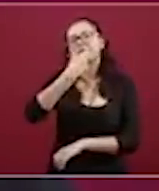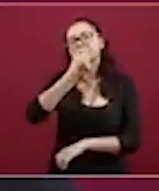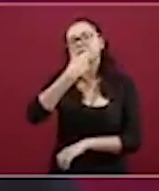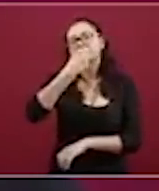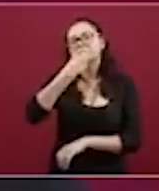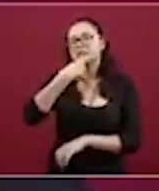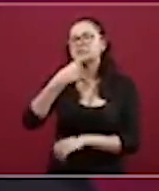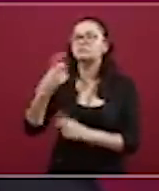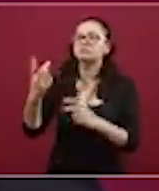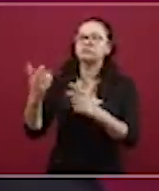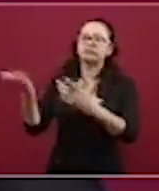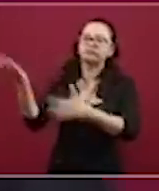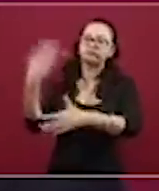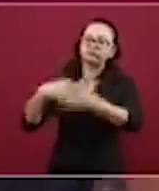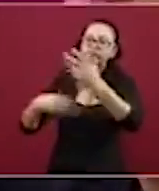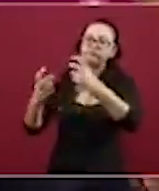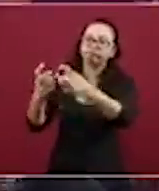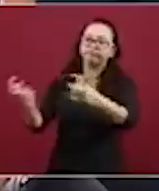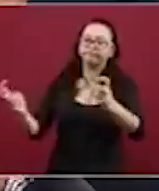y